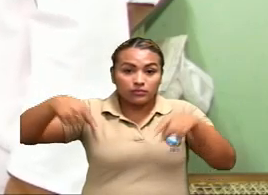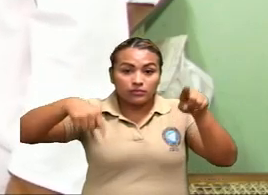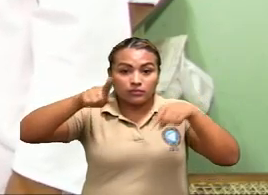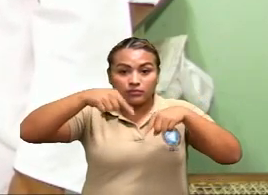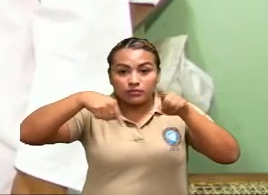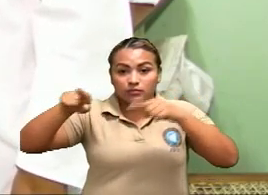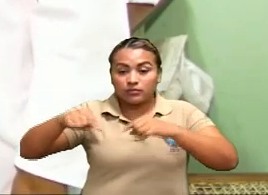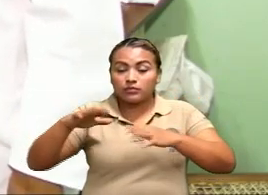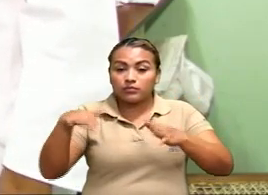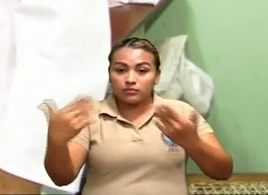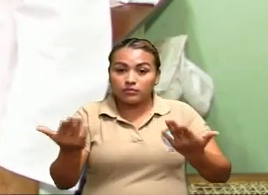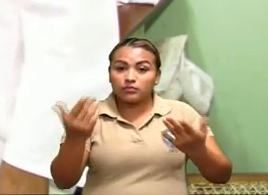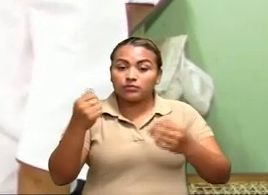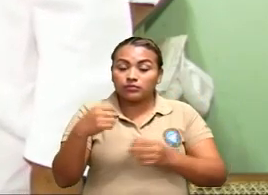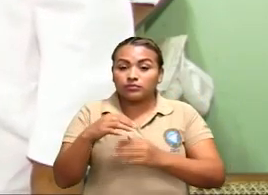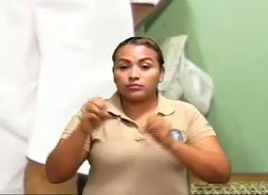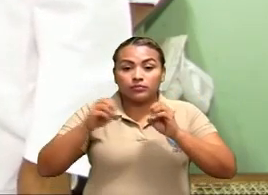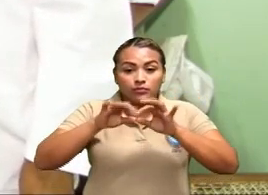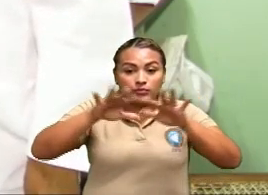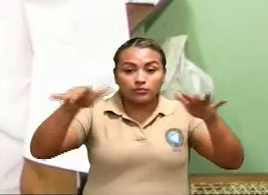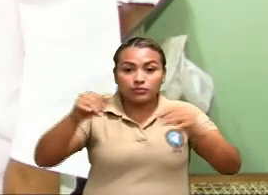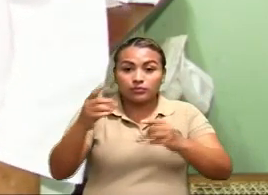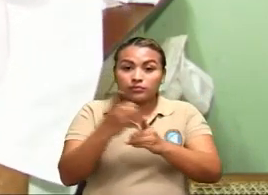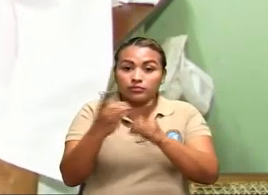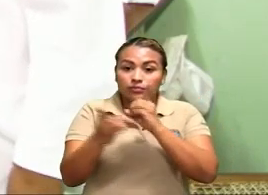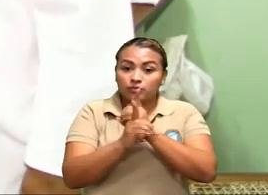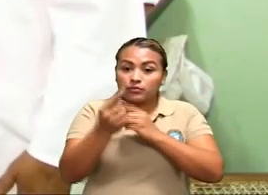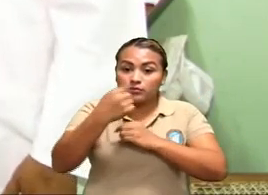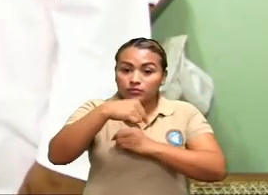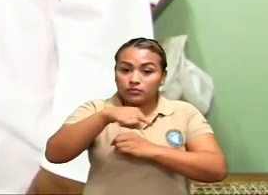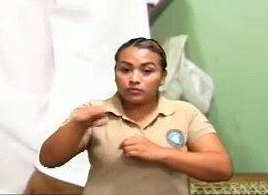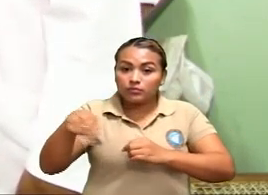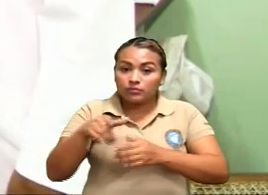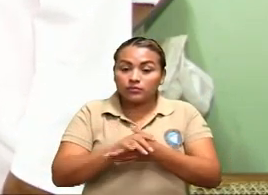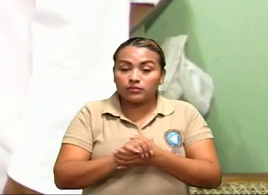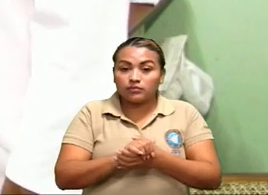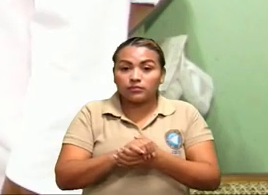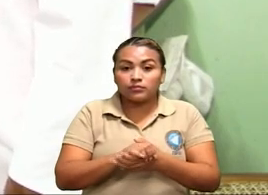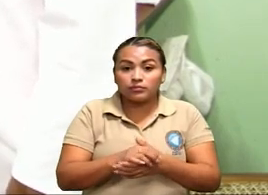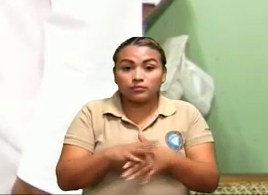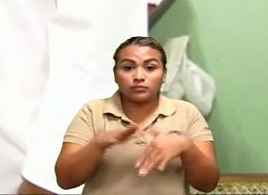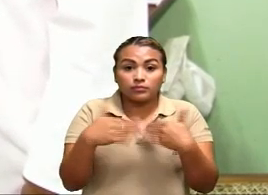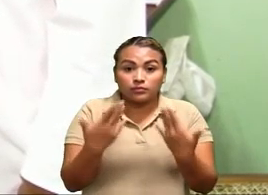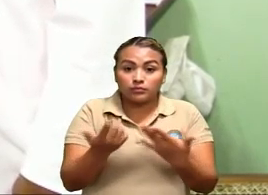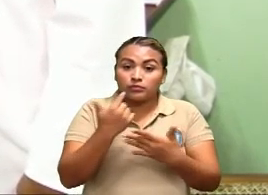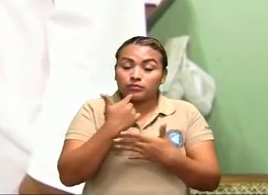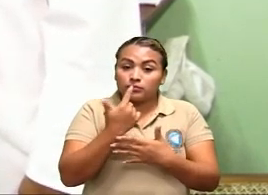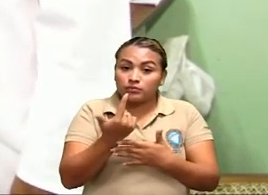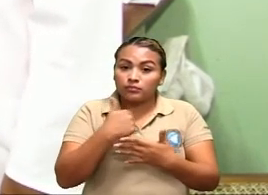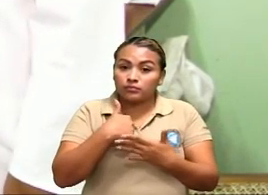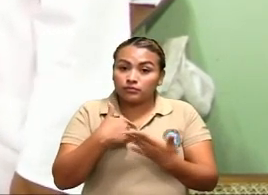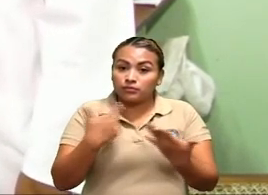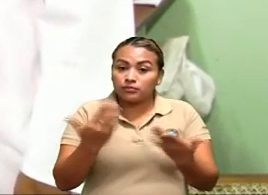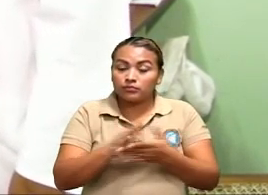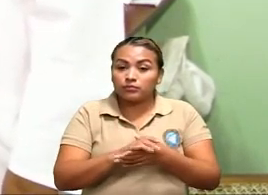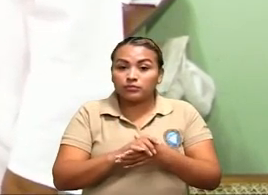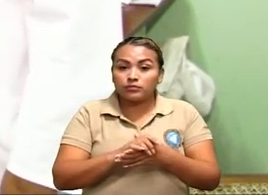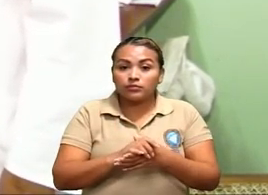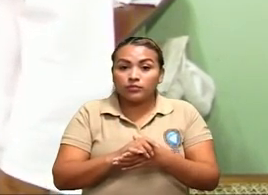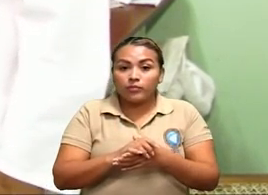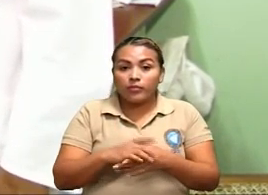salud, entonces nosotros cubrimos. Se me olvidaba, yo voy a 5 porque también voy a la Clemente. Ajá. A la clínica Roberto Clemente,